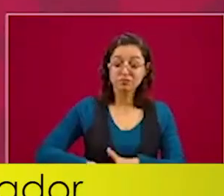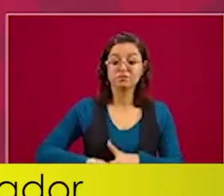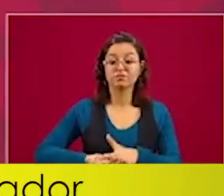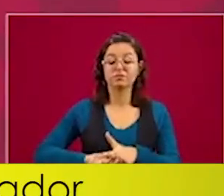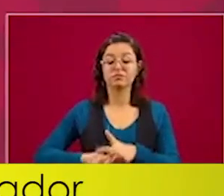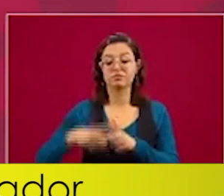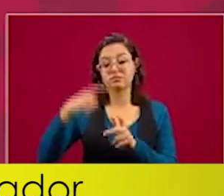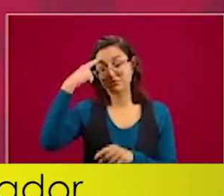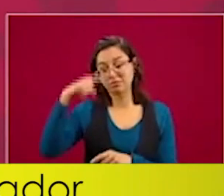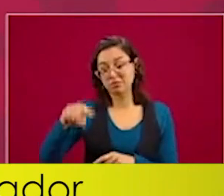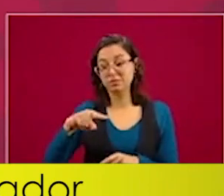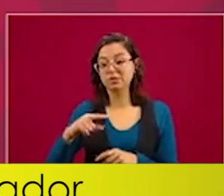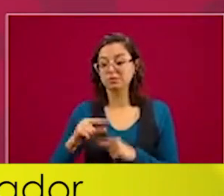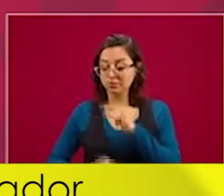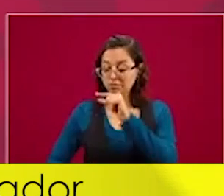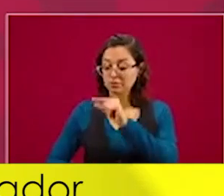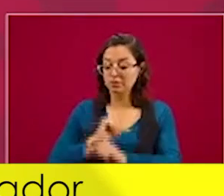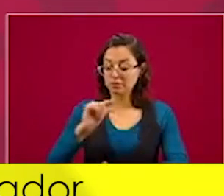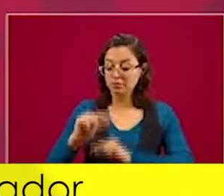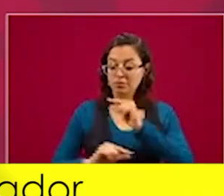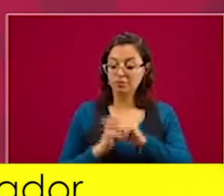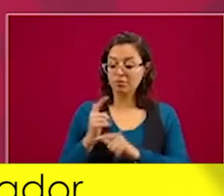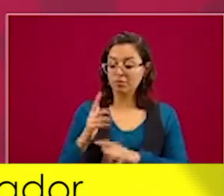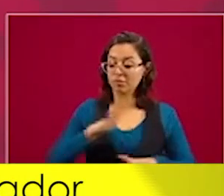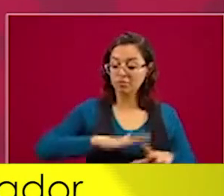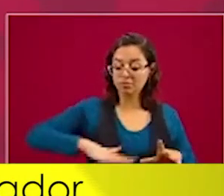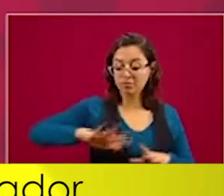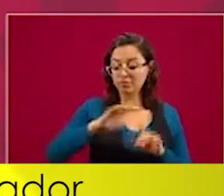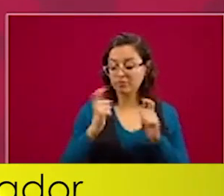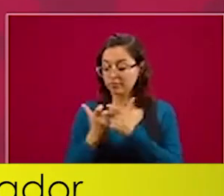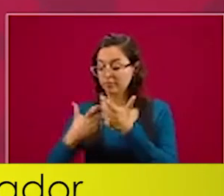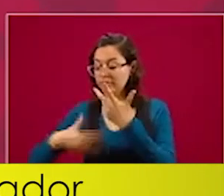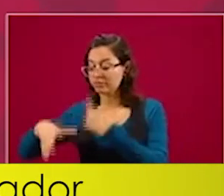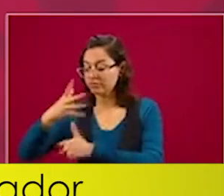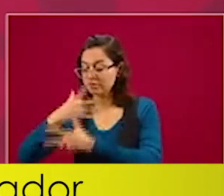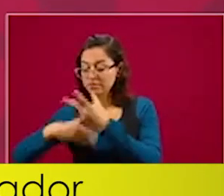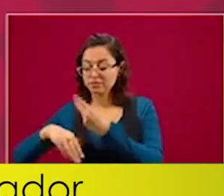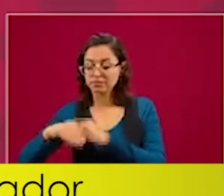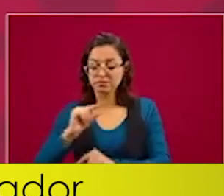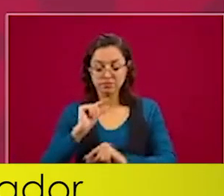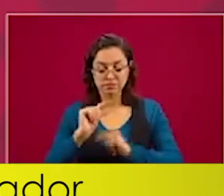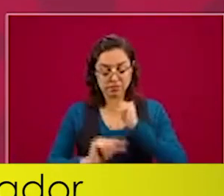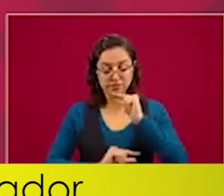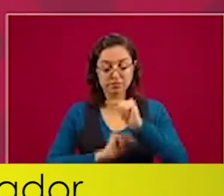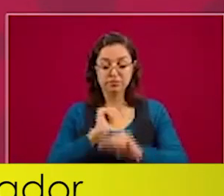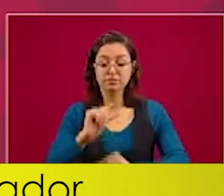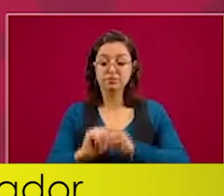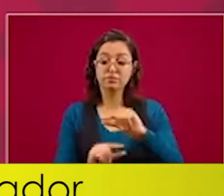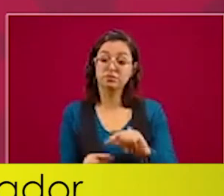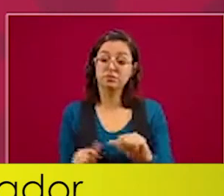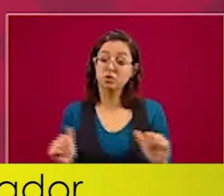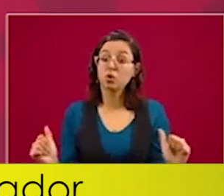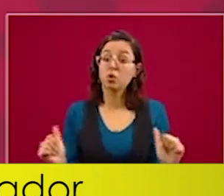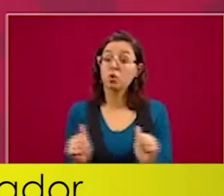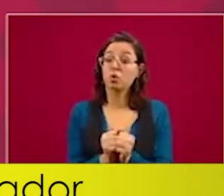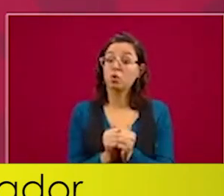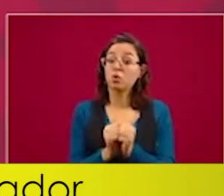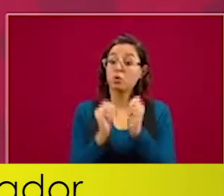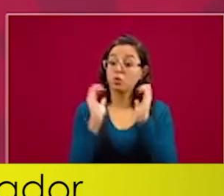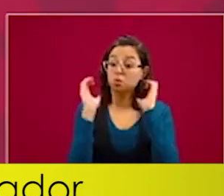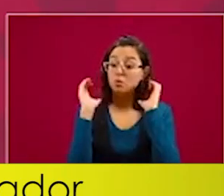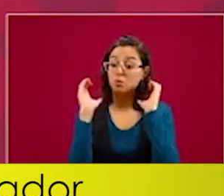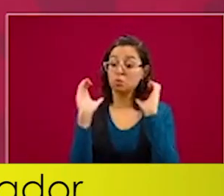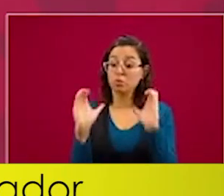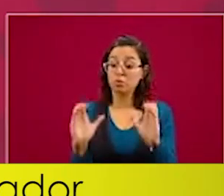nuestra normalidad en lo económico, en lo social. Pero todo esto muy cuidadoso y de eso